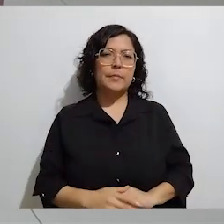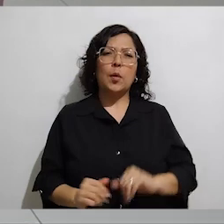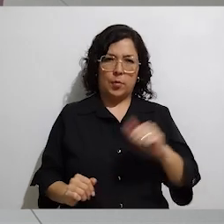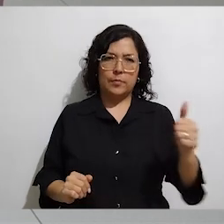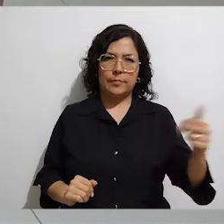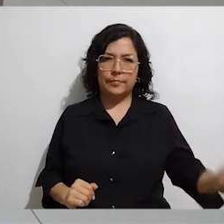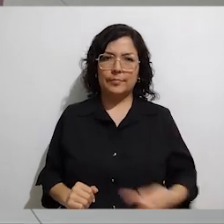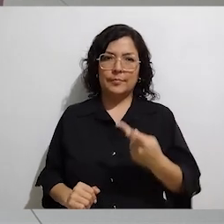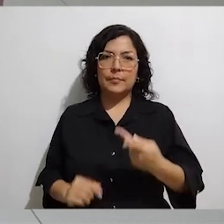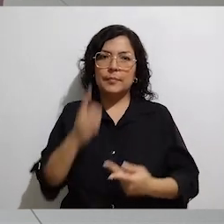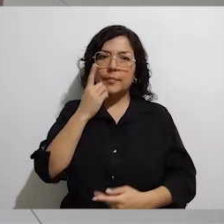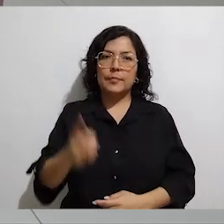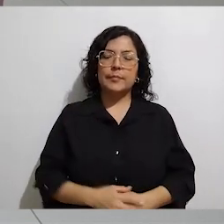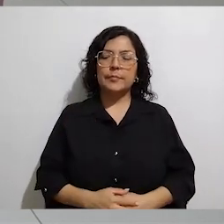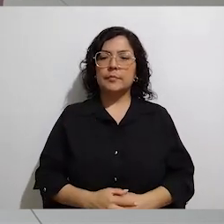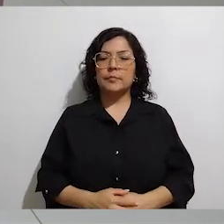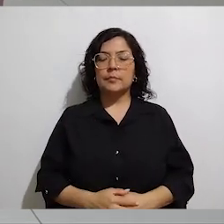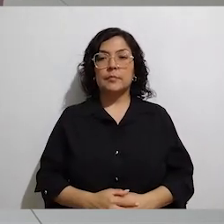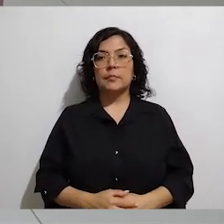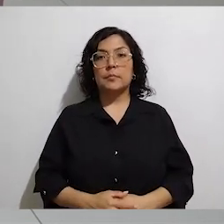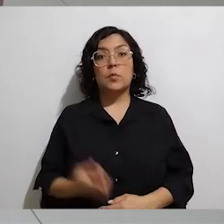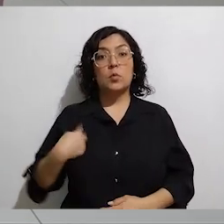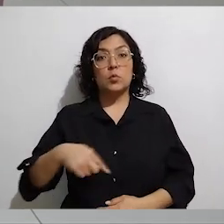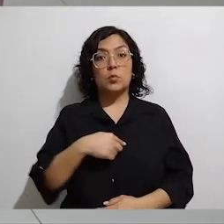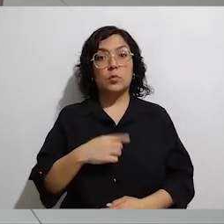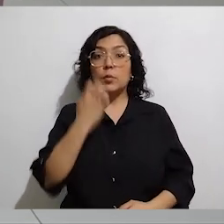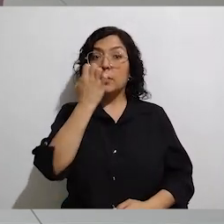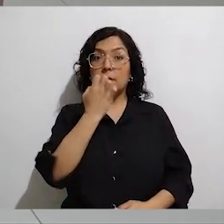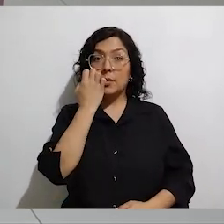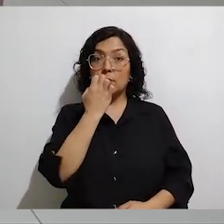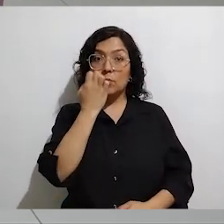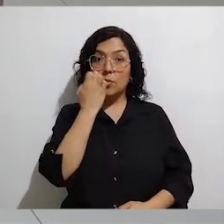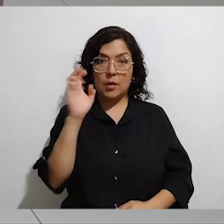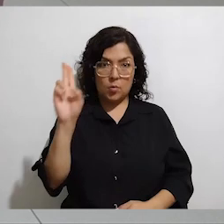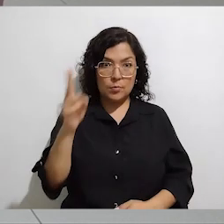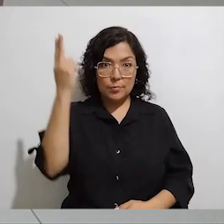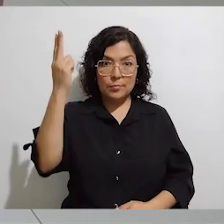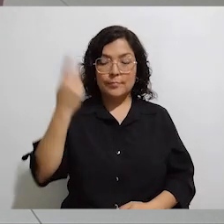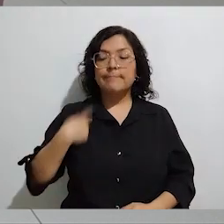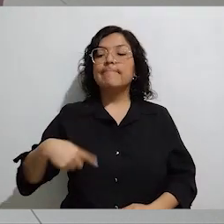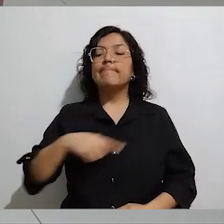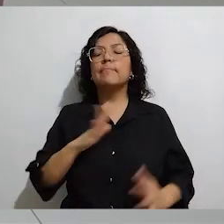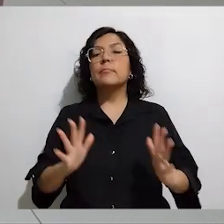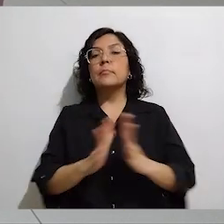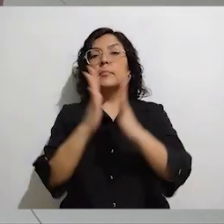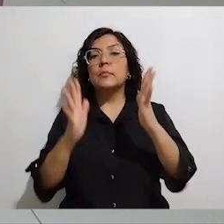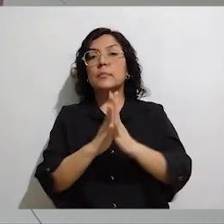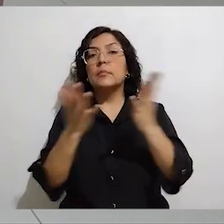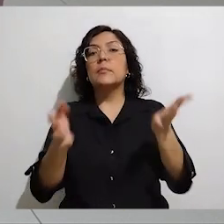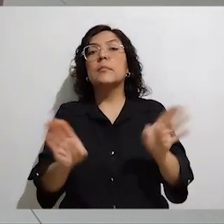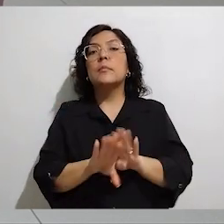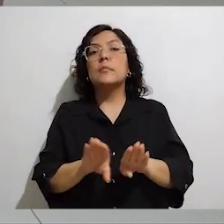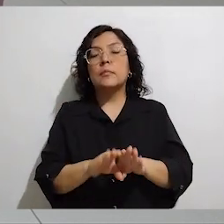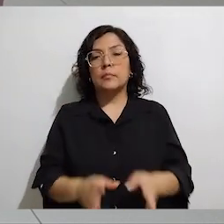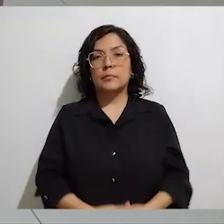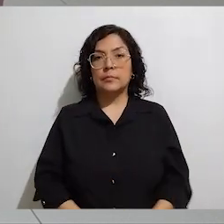era ¿cómo podemos participar las instituciones de educación superior en este modelo de construcción de la